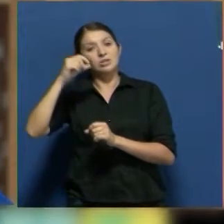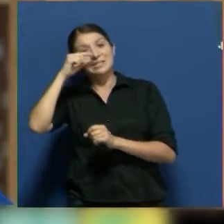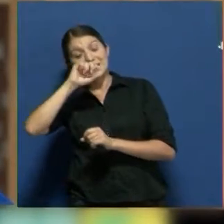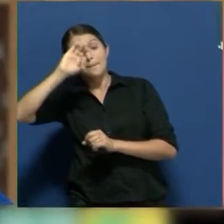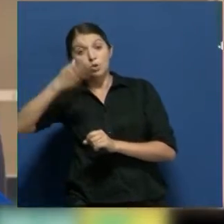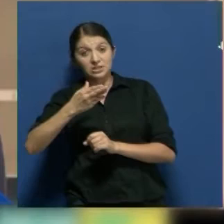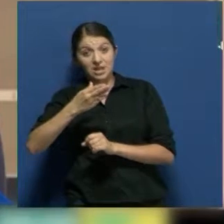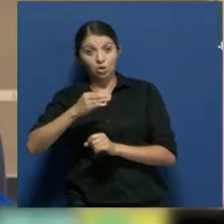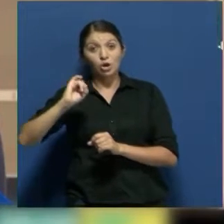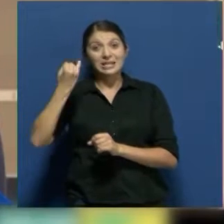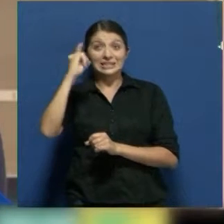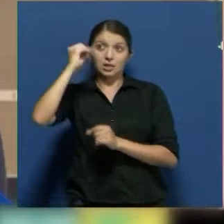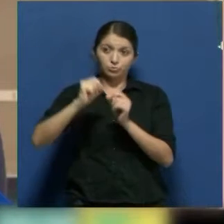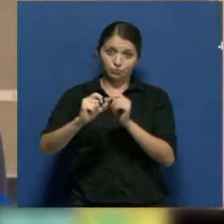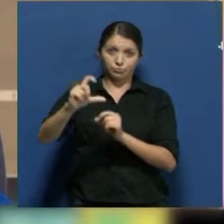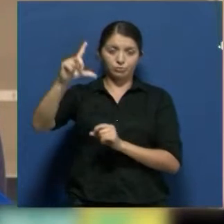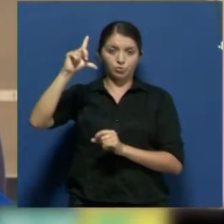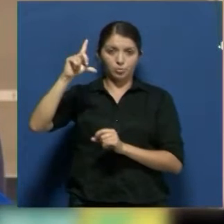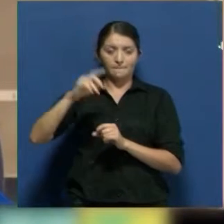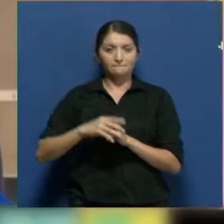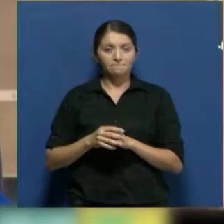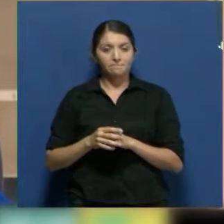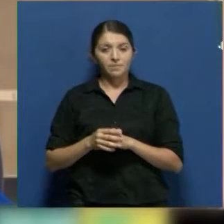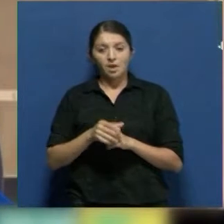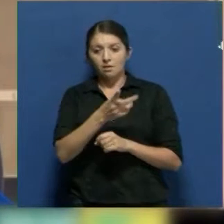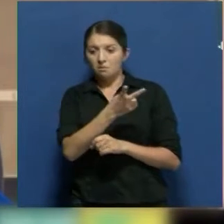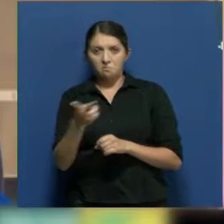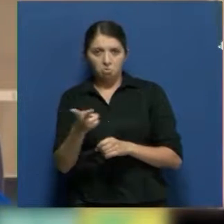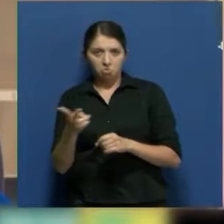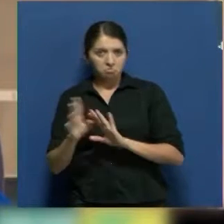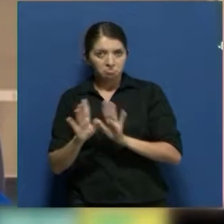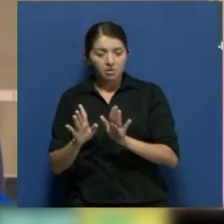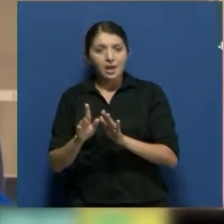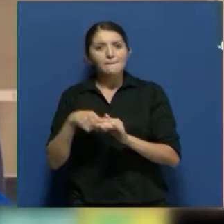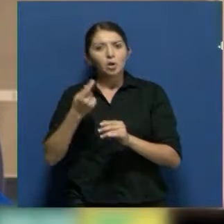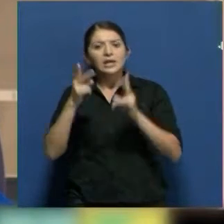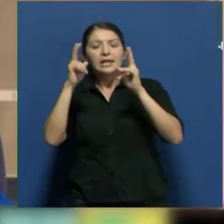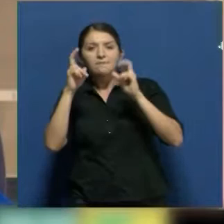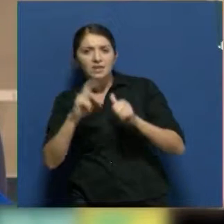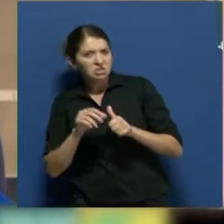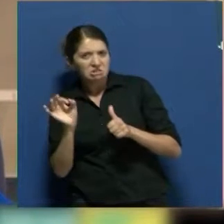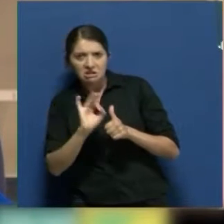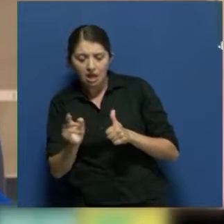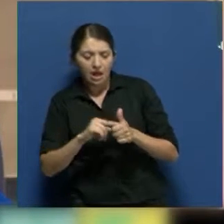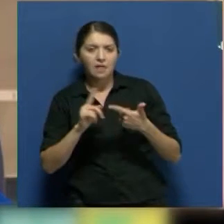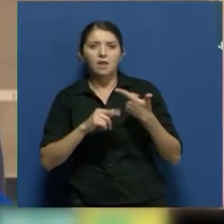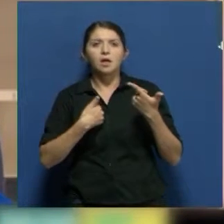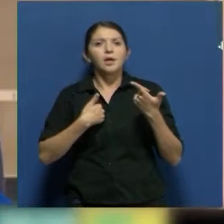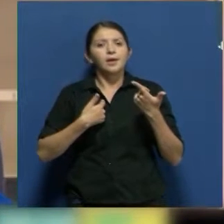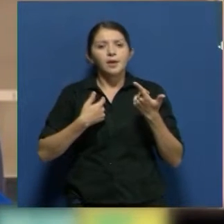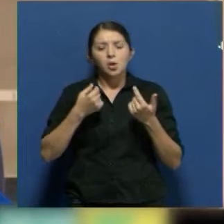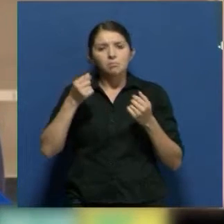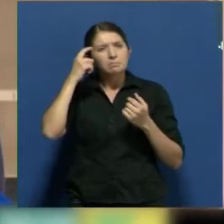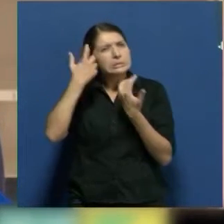interés. Y ahí mismo, sin mediar un análisis técnico, sin pedir un peritaje, sin nada, el funcionario